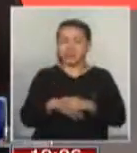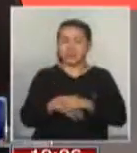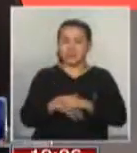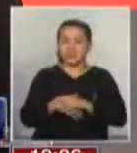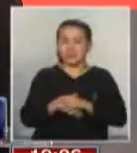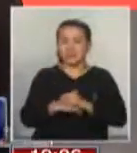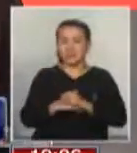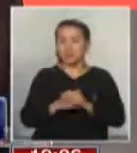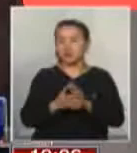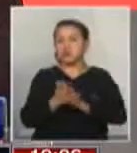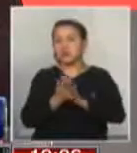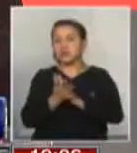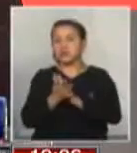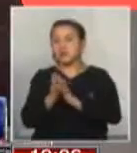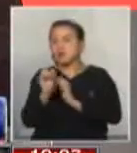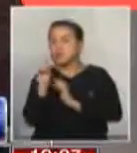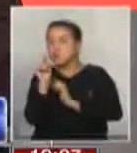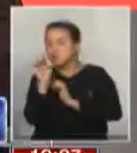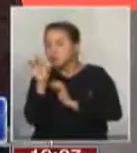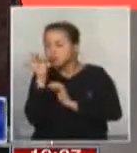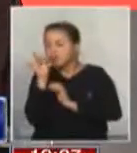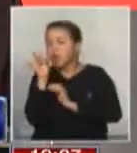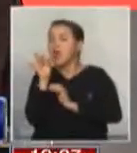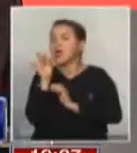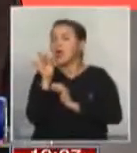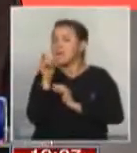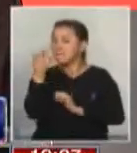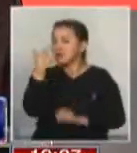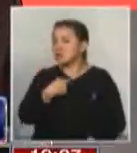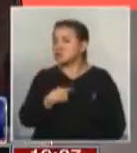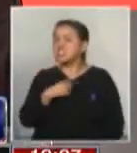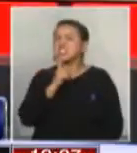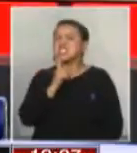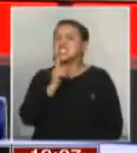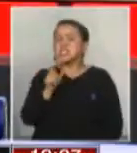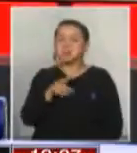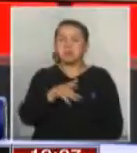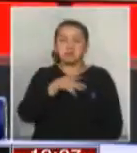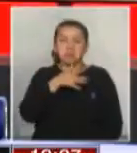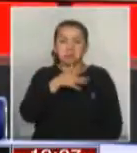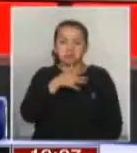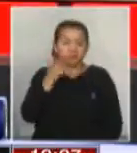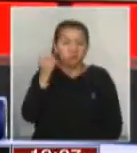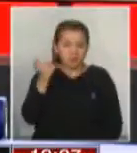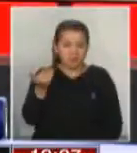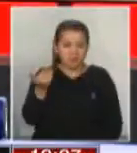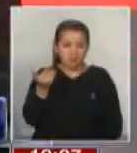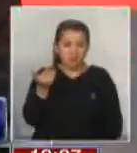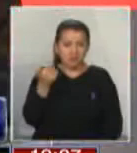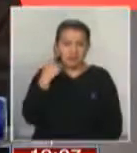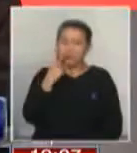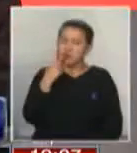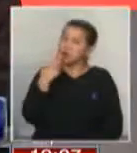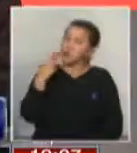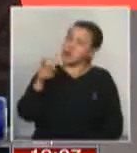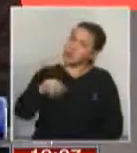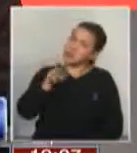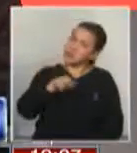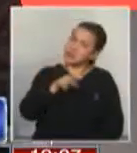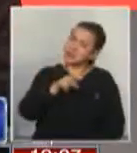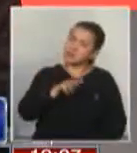una especie de pesquisa en torno un sujeto que no sabe quién es y no corre el riesgo de ser repetitivo en la temática no porque